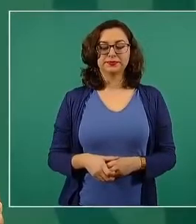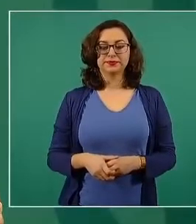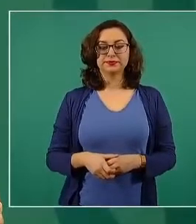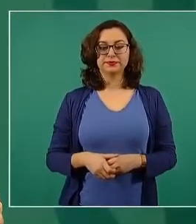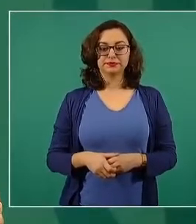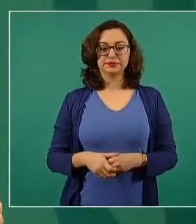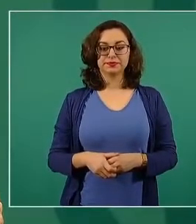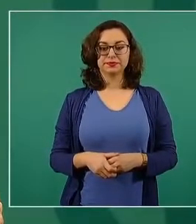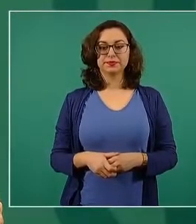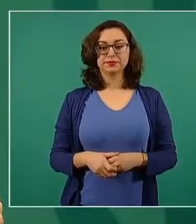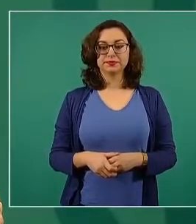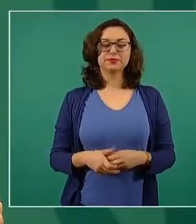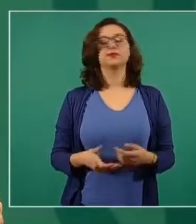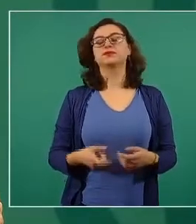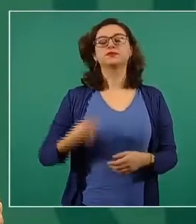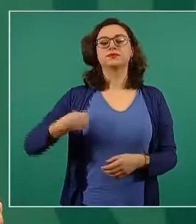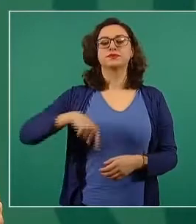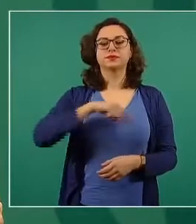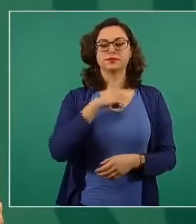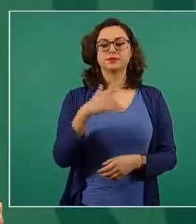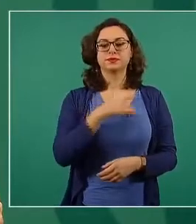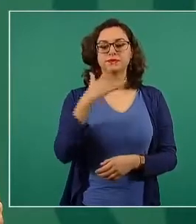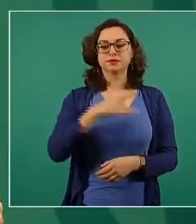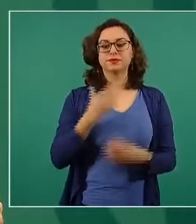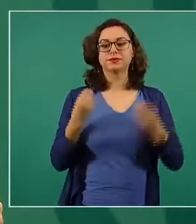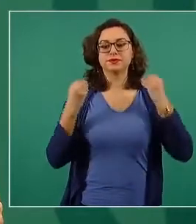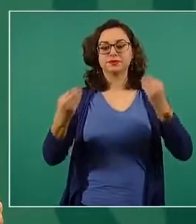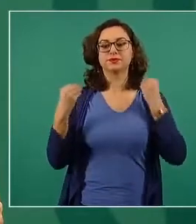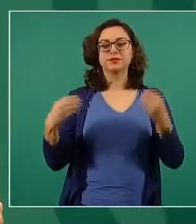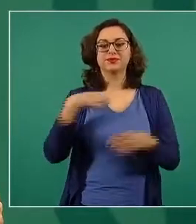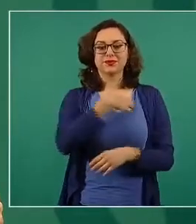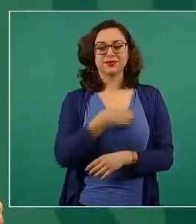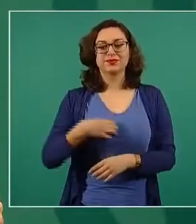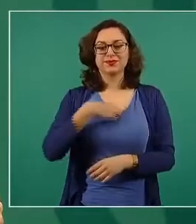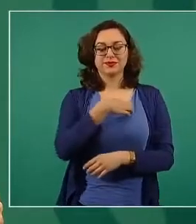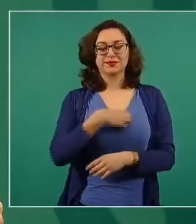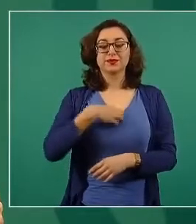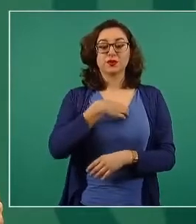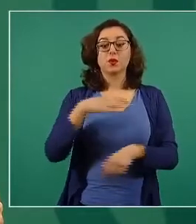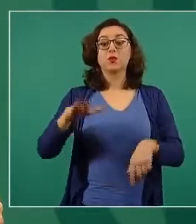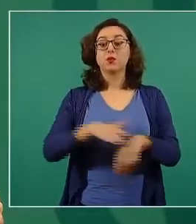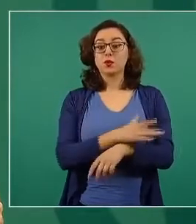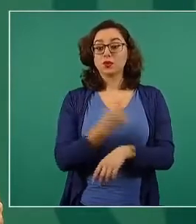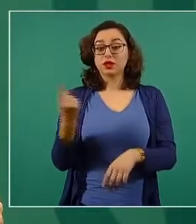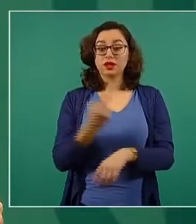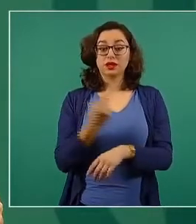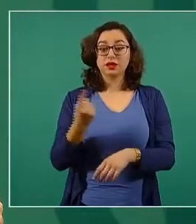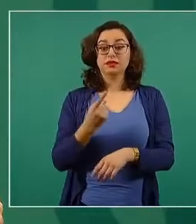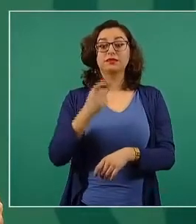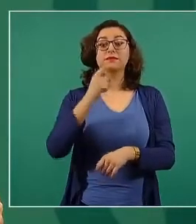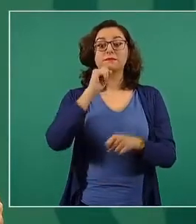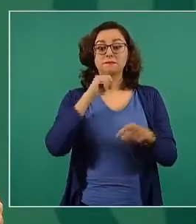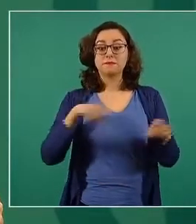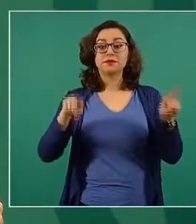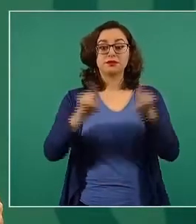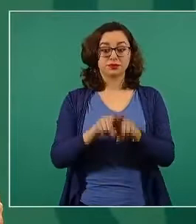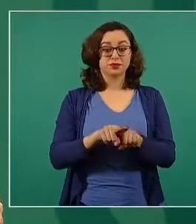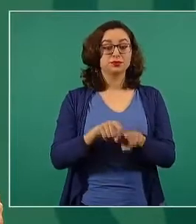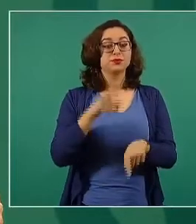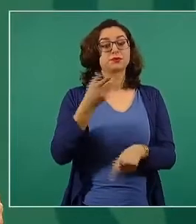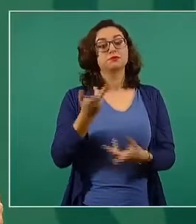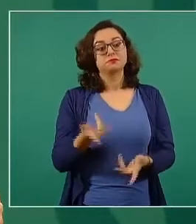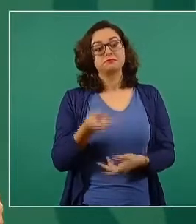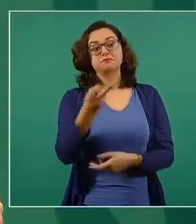Estamos muy contentos porque además son empresas serias, responsables